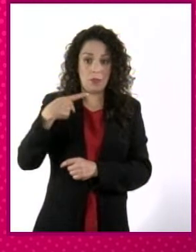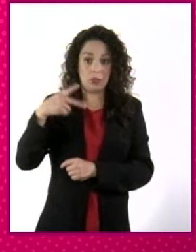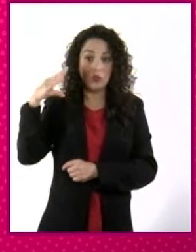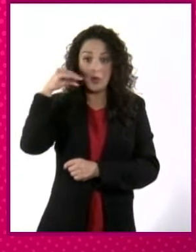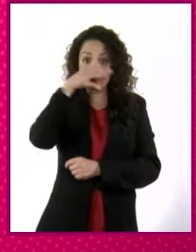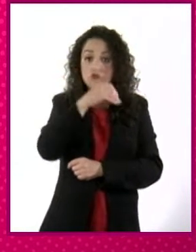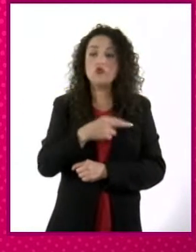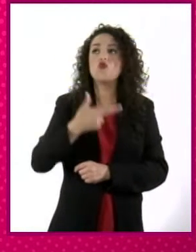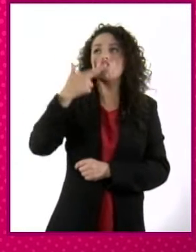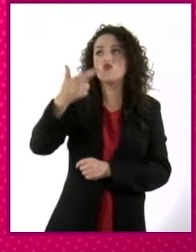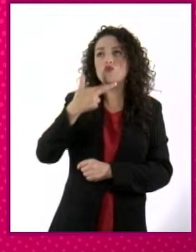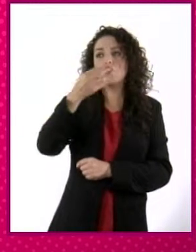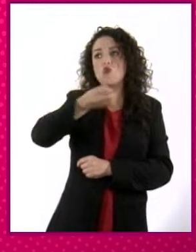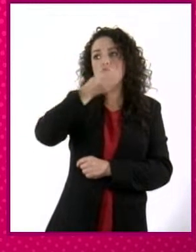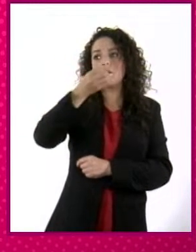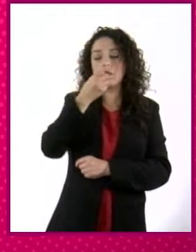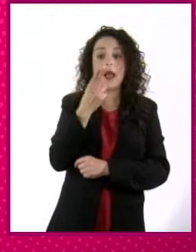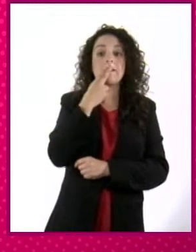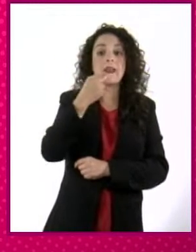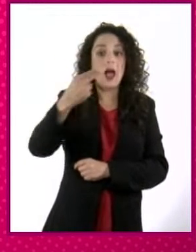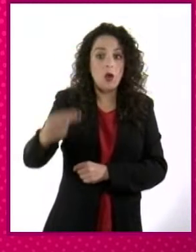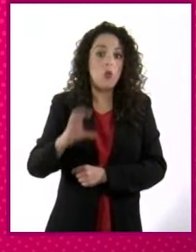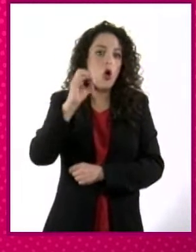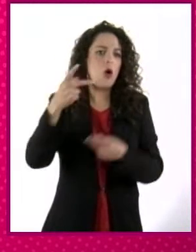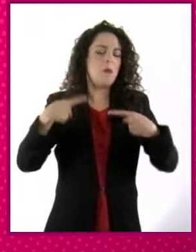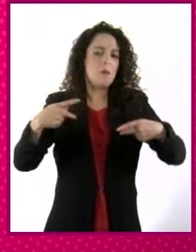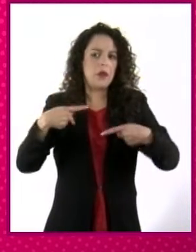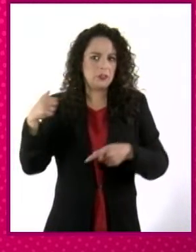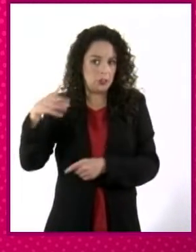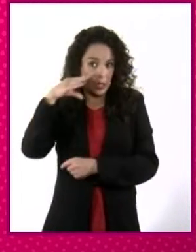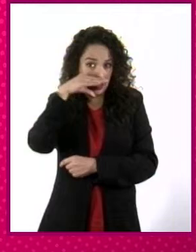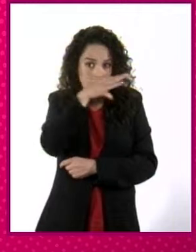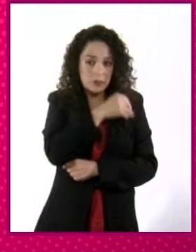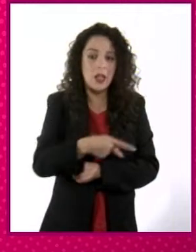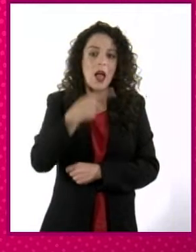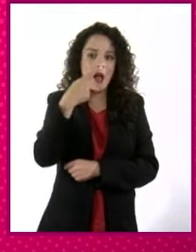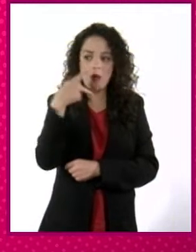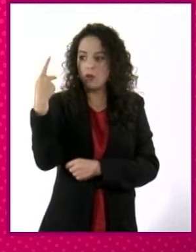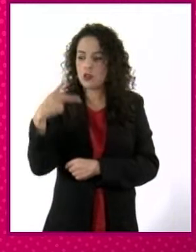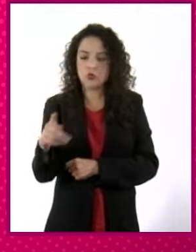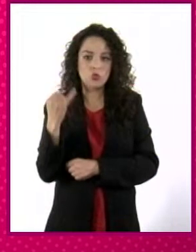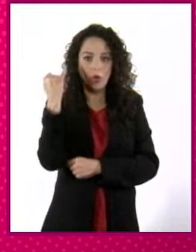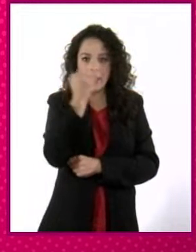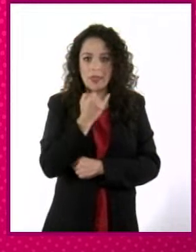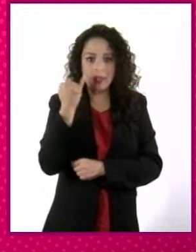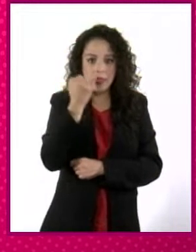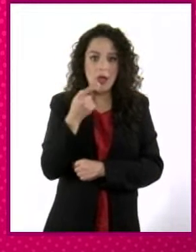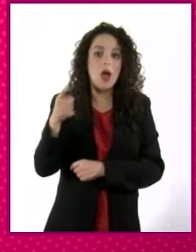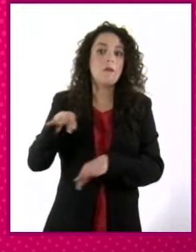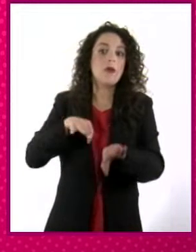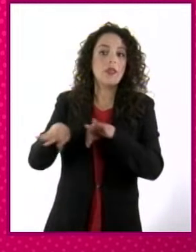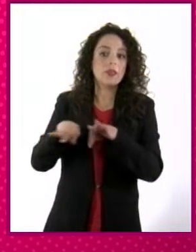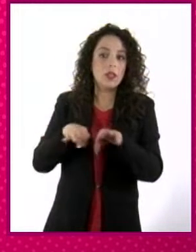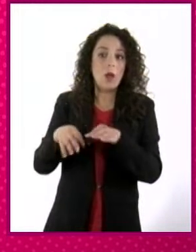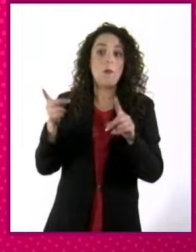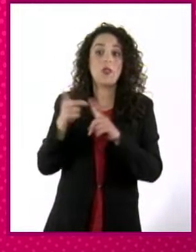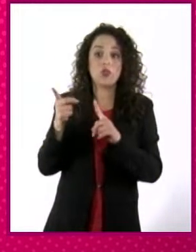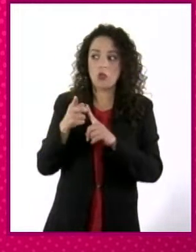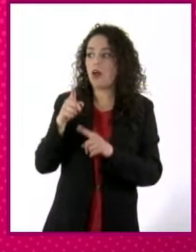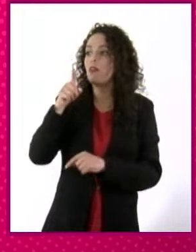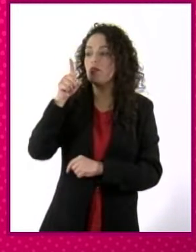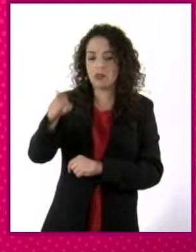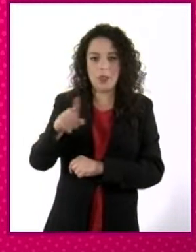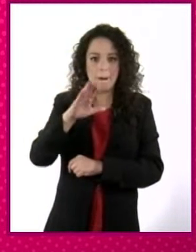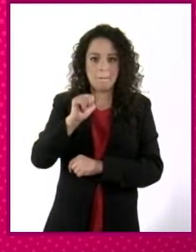o de africanos que hablaban el idioma y trabajaban en los puertos. Entonces, hay